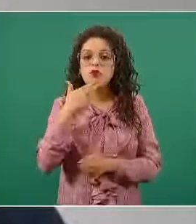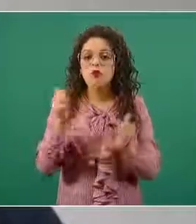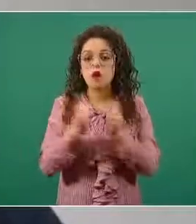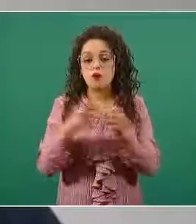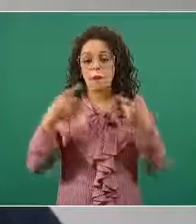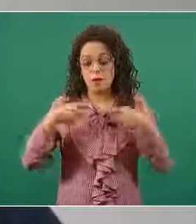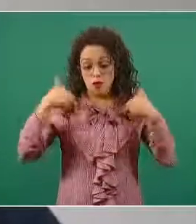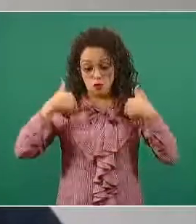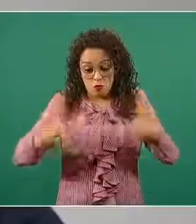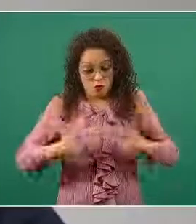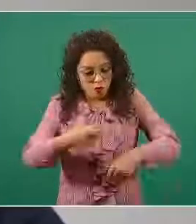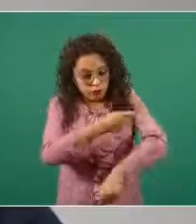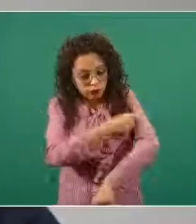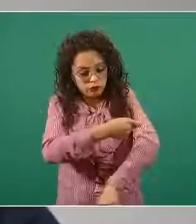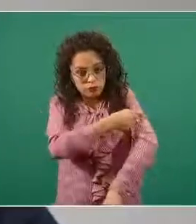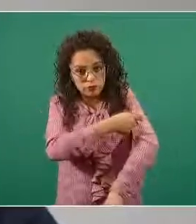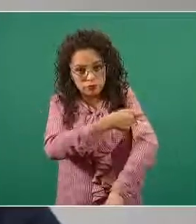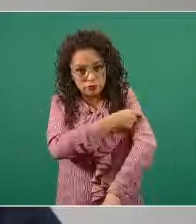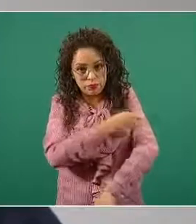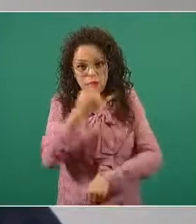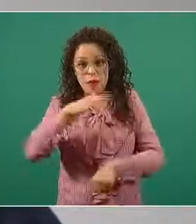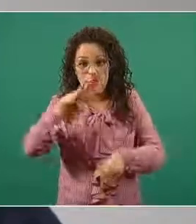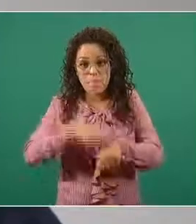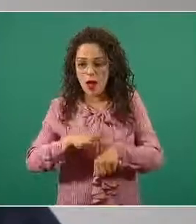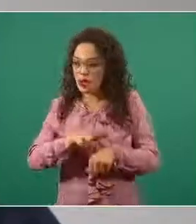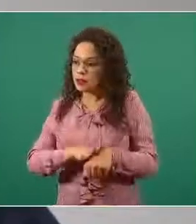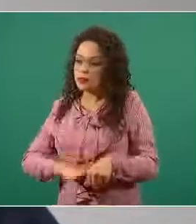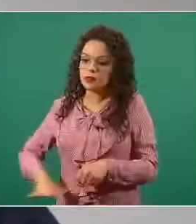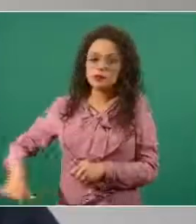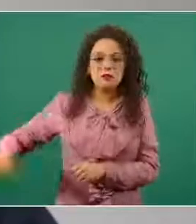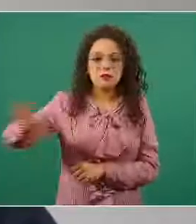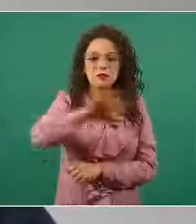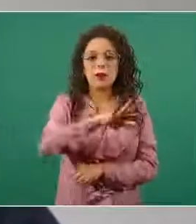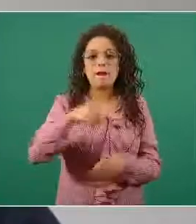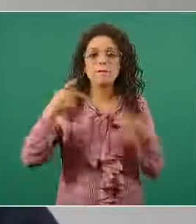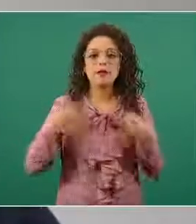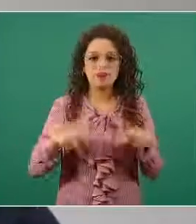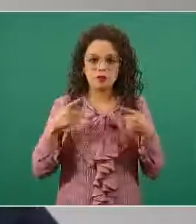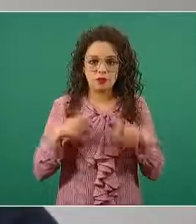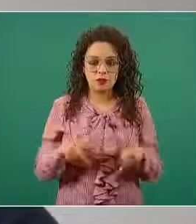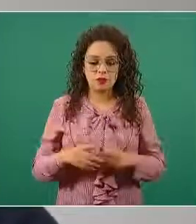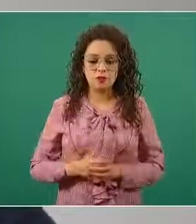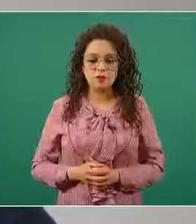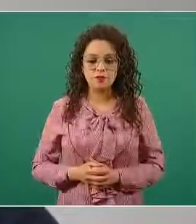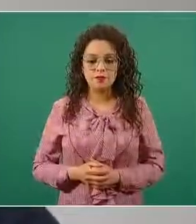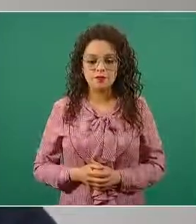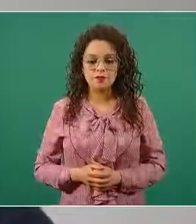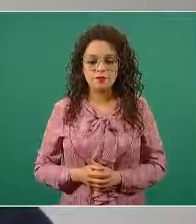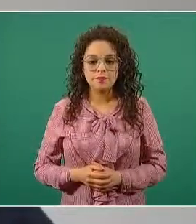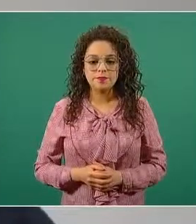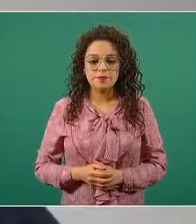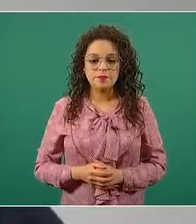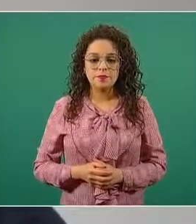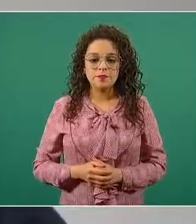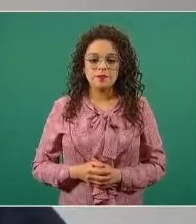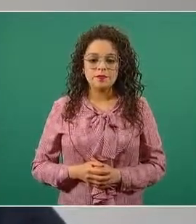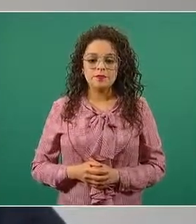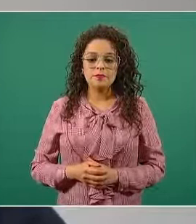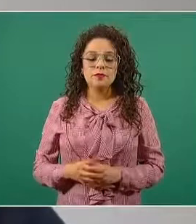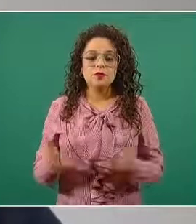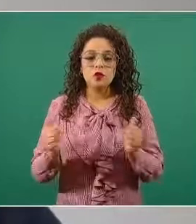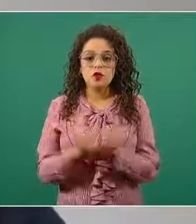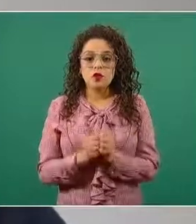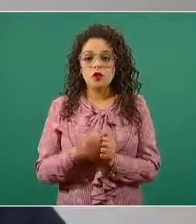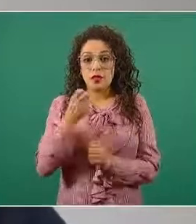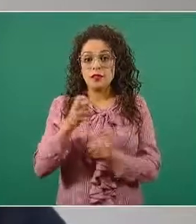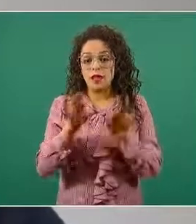sobre todo en el contexto poblacional de lo que sería poder lograr a través de esta intervención prioritaria de